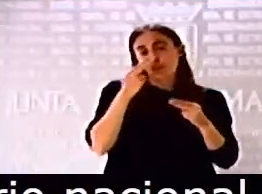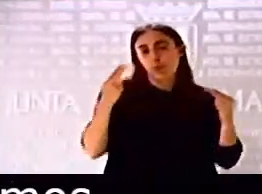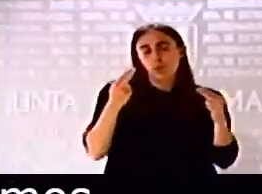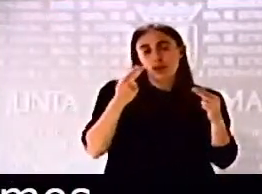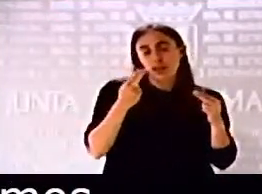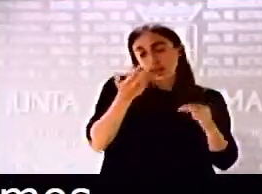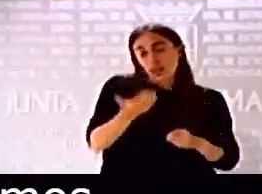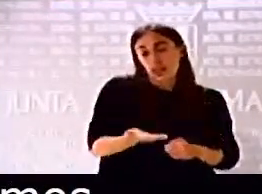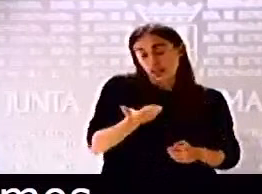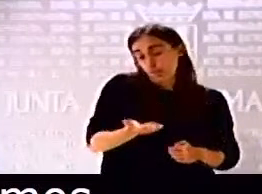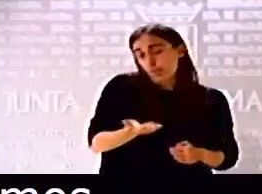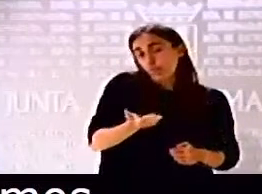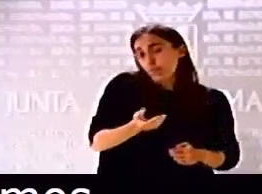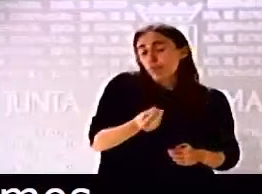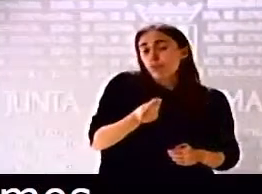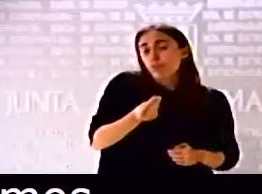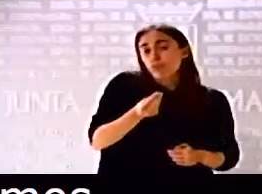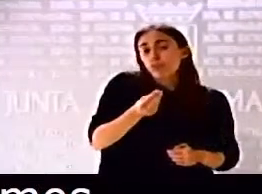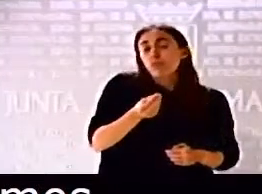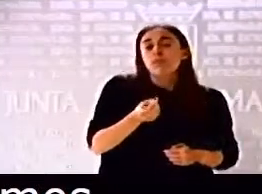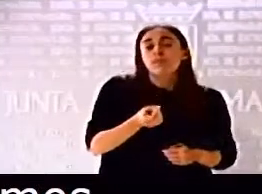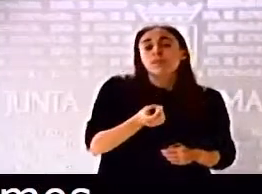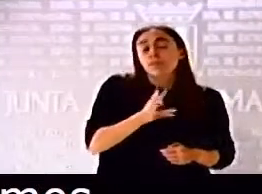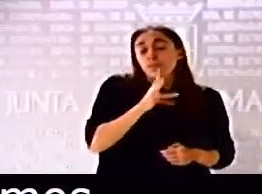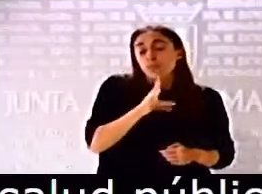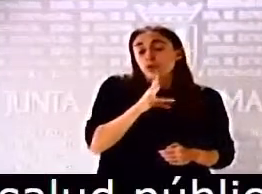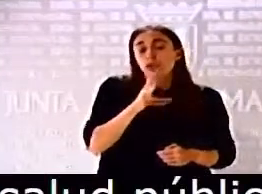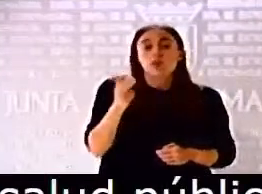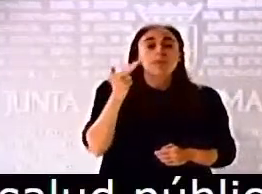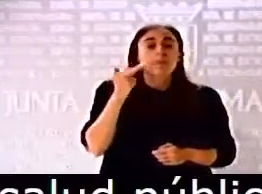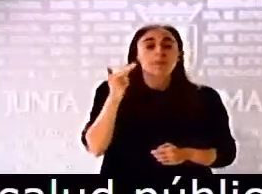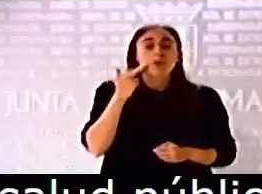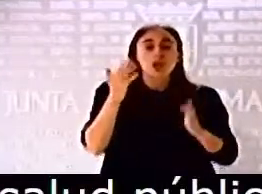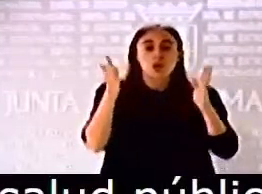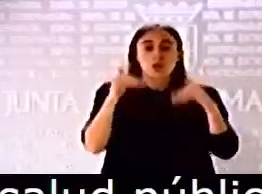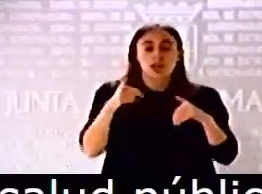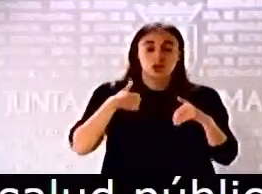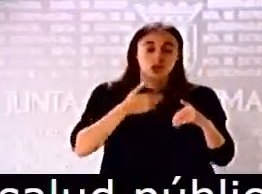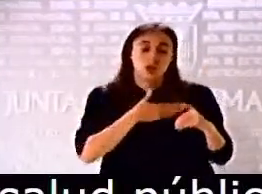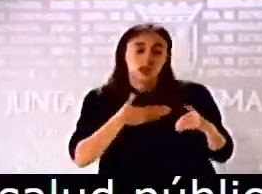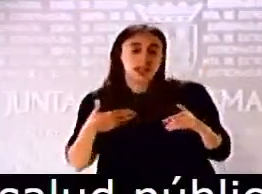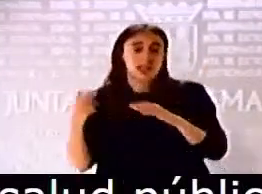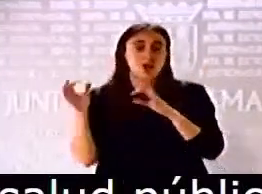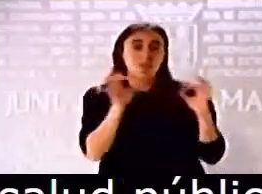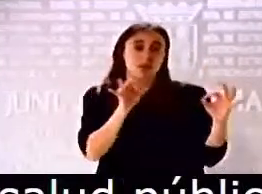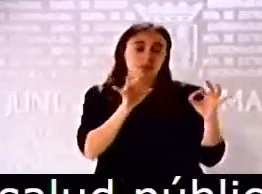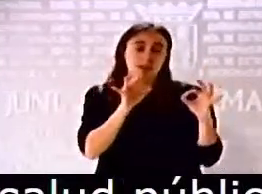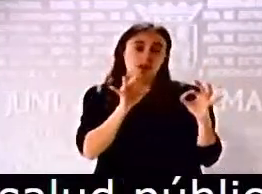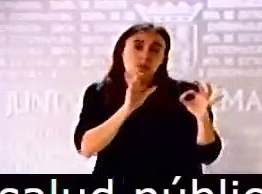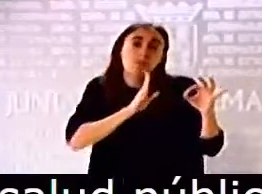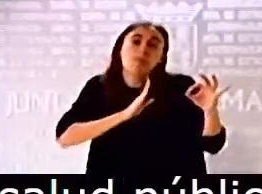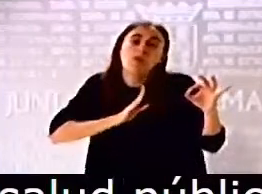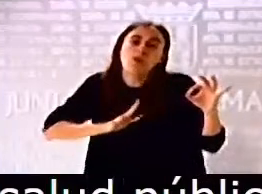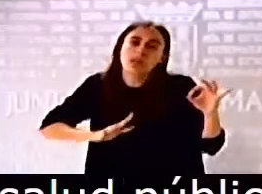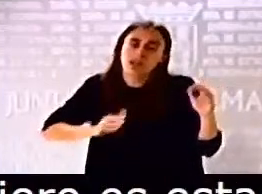me da miedo y lo que quiero es estar preparado para detectar esos casos si vienen.